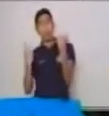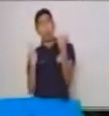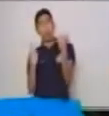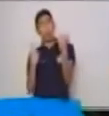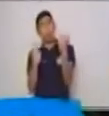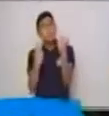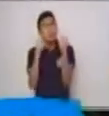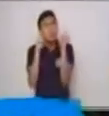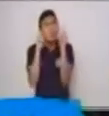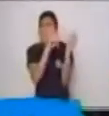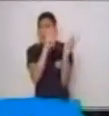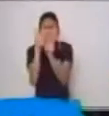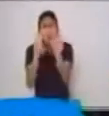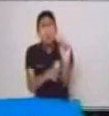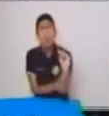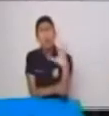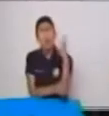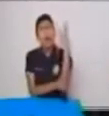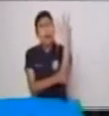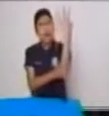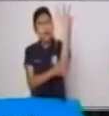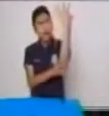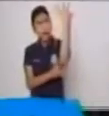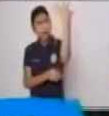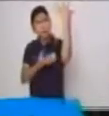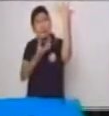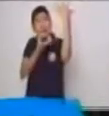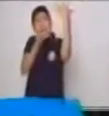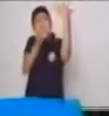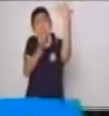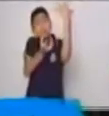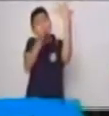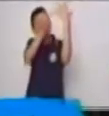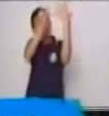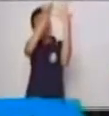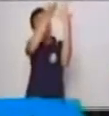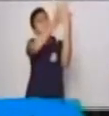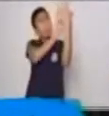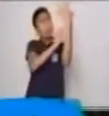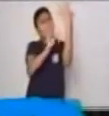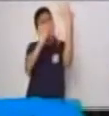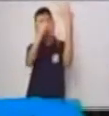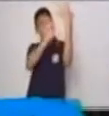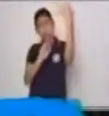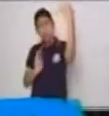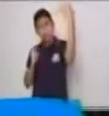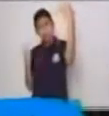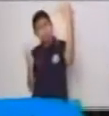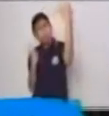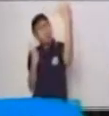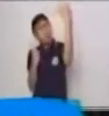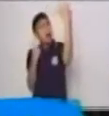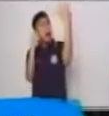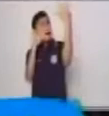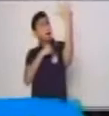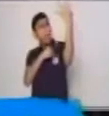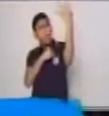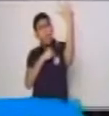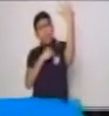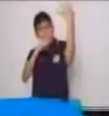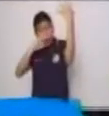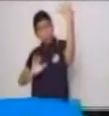que había un árbol lleno de manzanas. Y pensaron, ¿Vamos a cortar